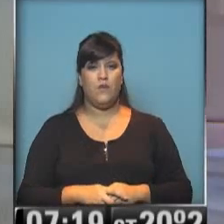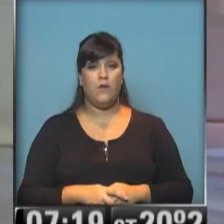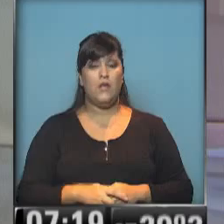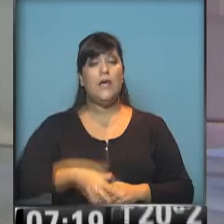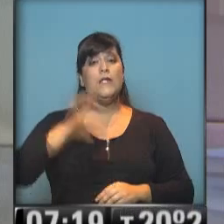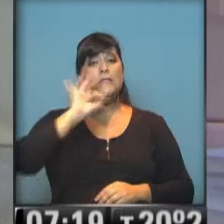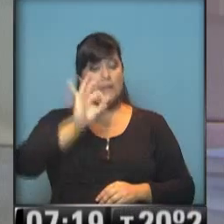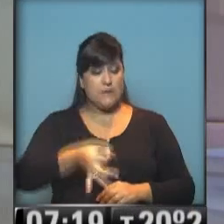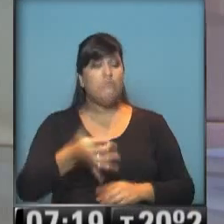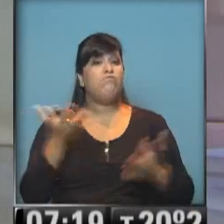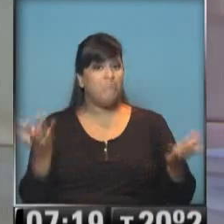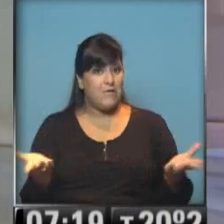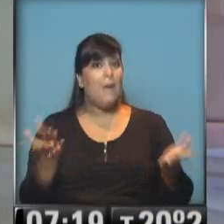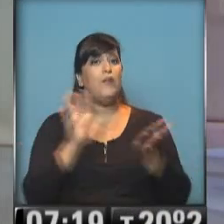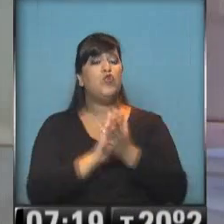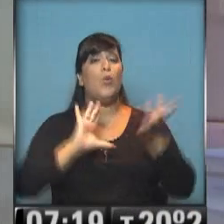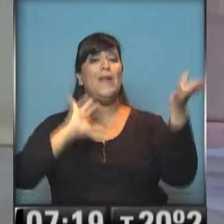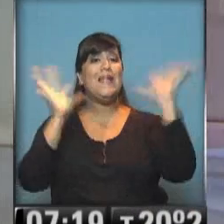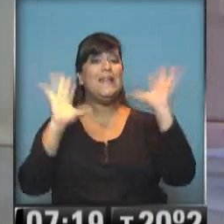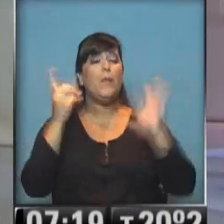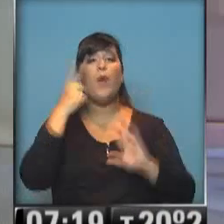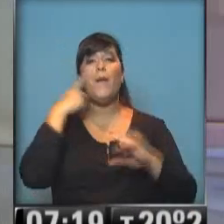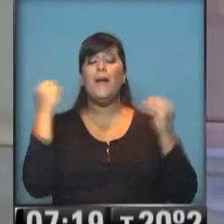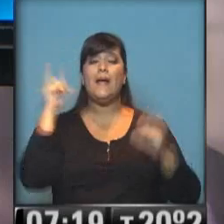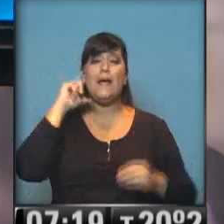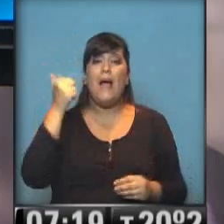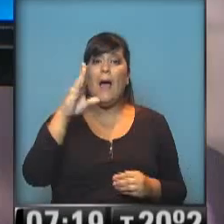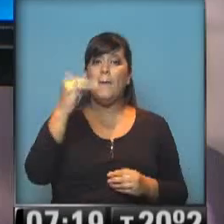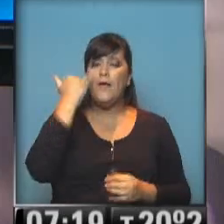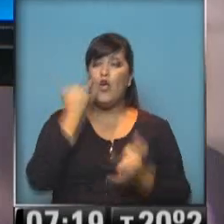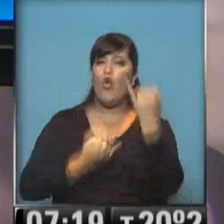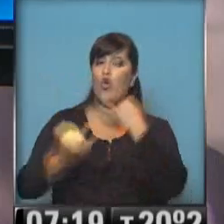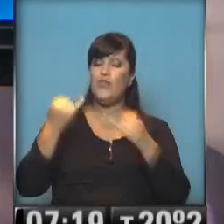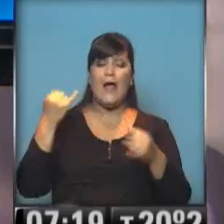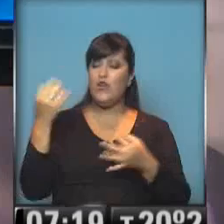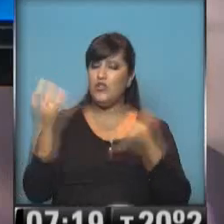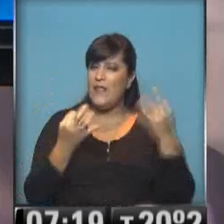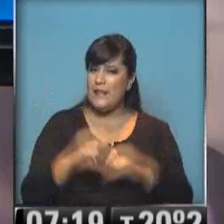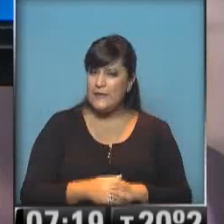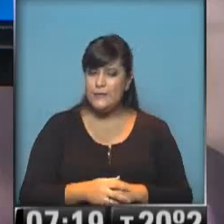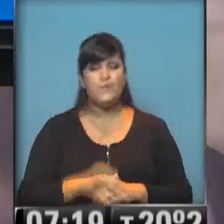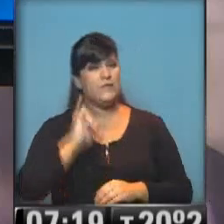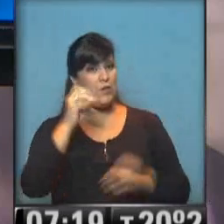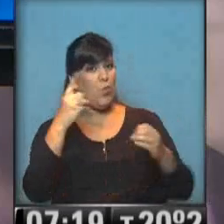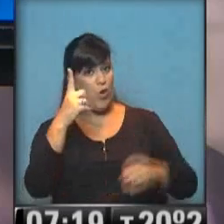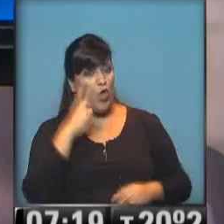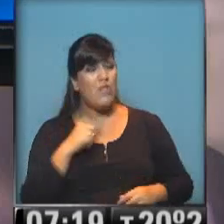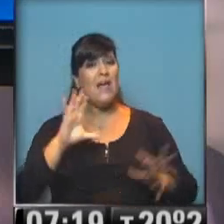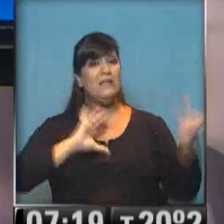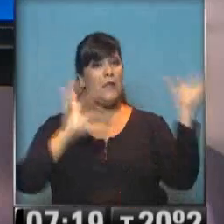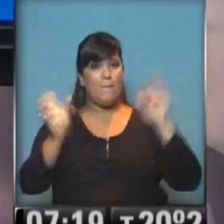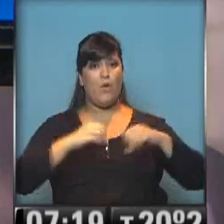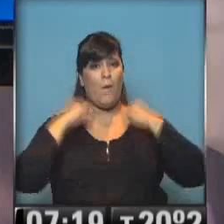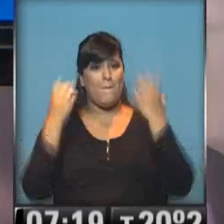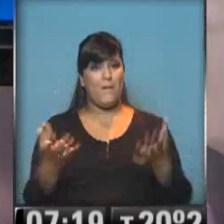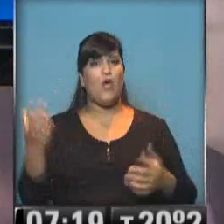saber entonces el pronóstico, qué va a pasar por esas zonas. Claro, claro. Gaby, a ver, contanos los detalles. ¿Qué tal, Lourdes, Alejandro? Muy buenos días. Las condiciones meteorológicas han mejorado en